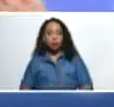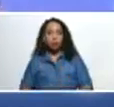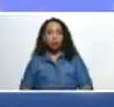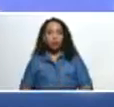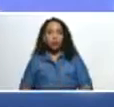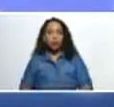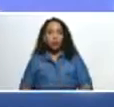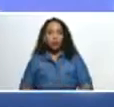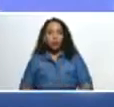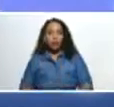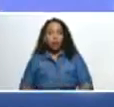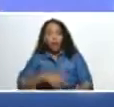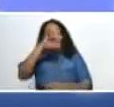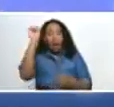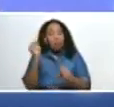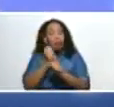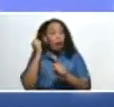Y es un trabajo